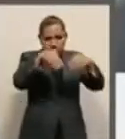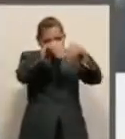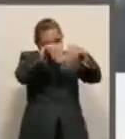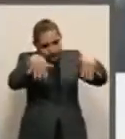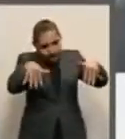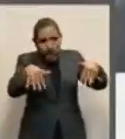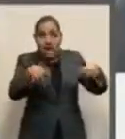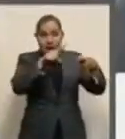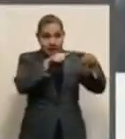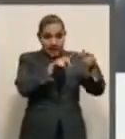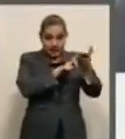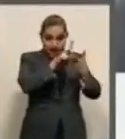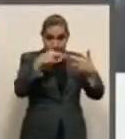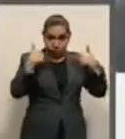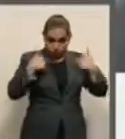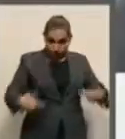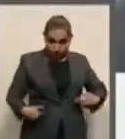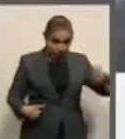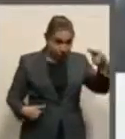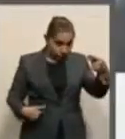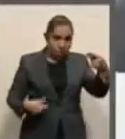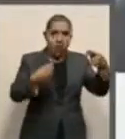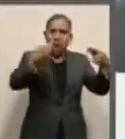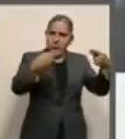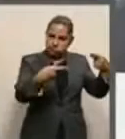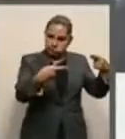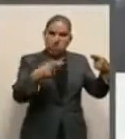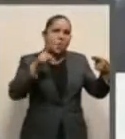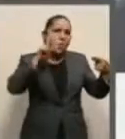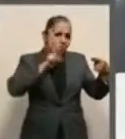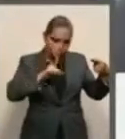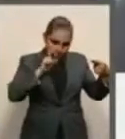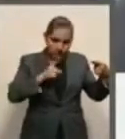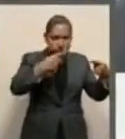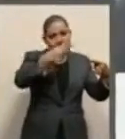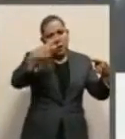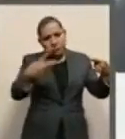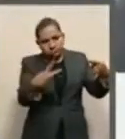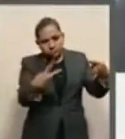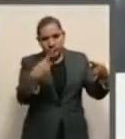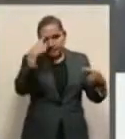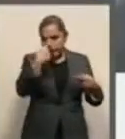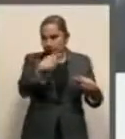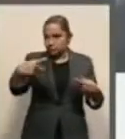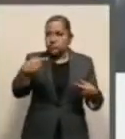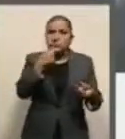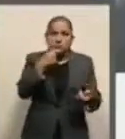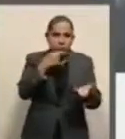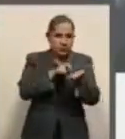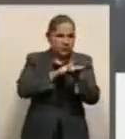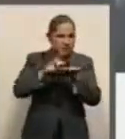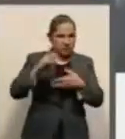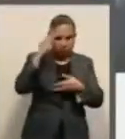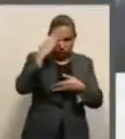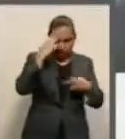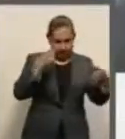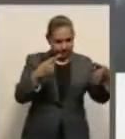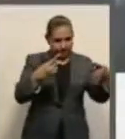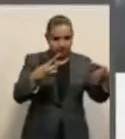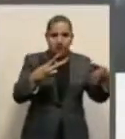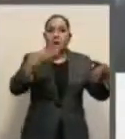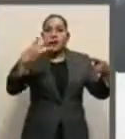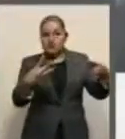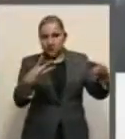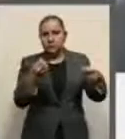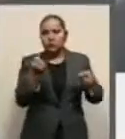derechos humanos la de mujeres la que persigue el interés superior de la niñez el tema de tortura de